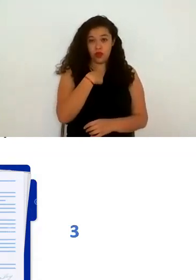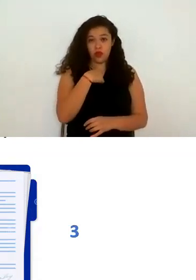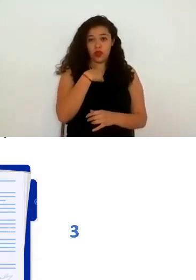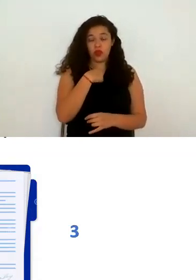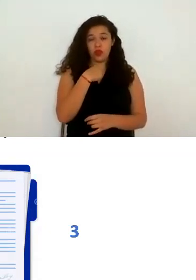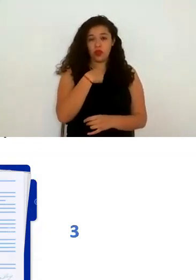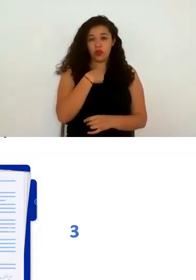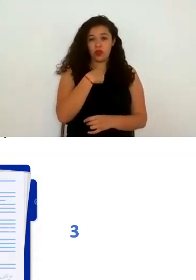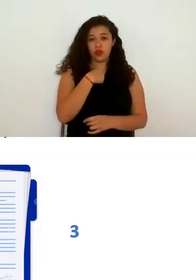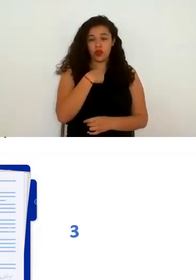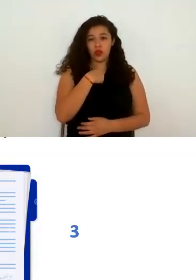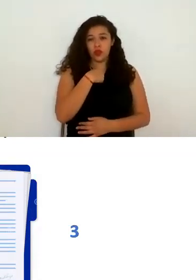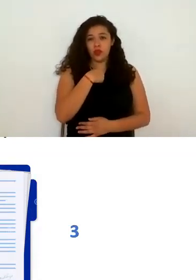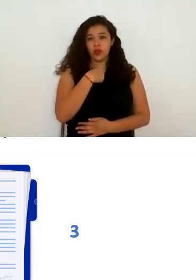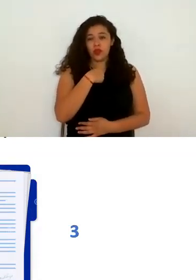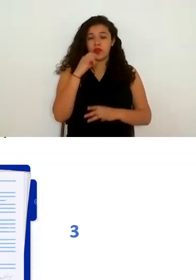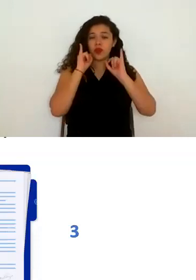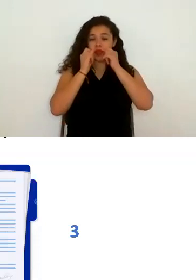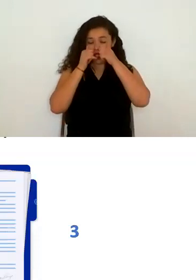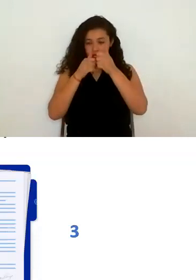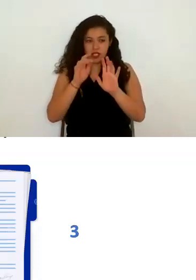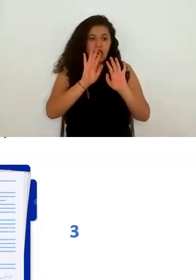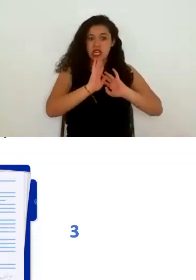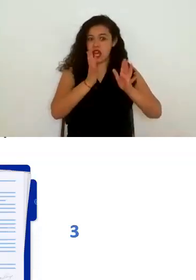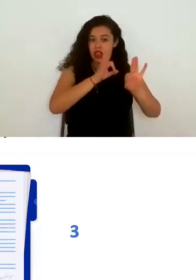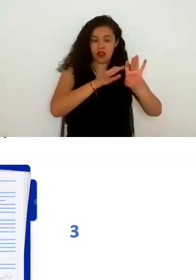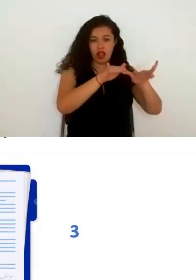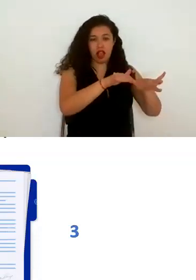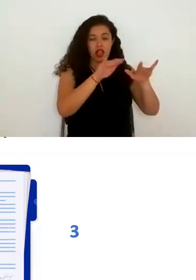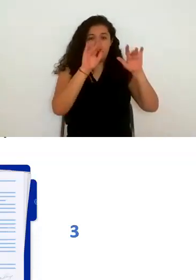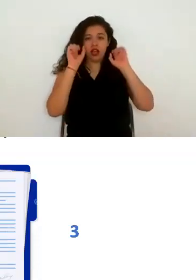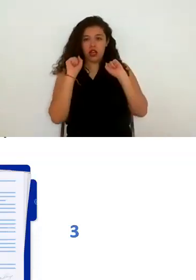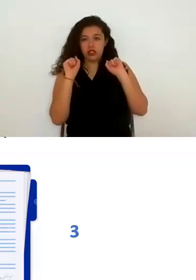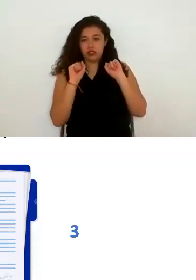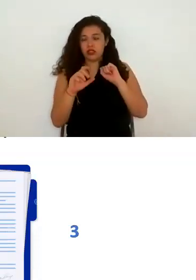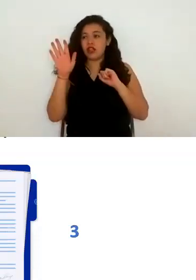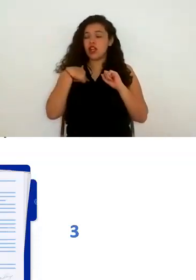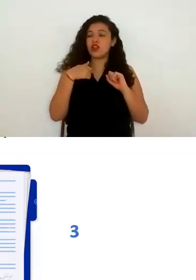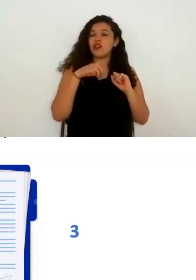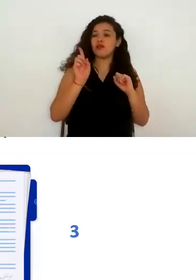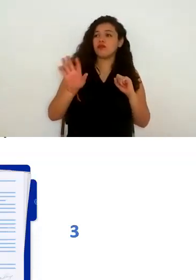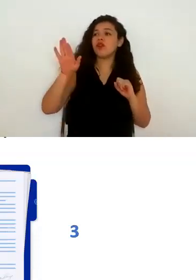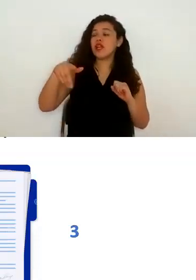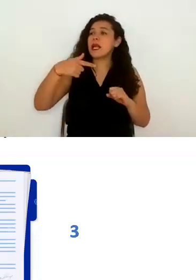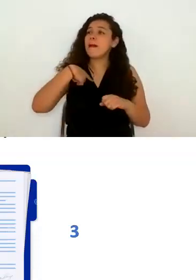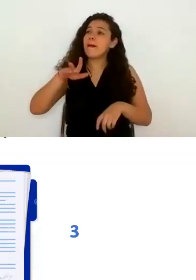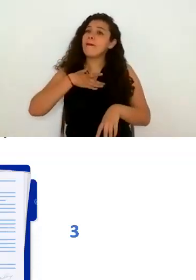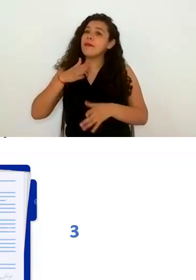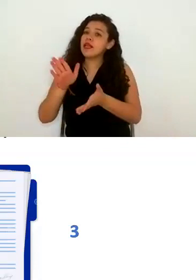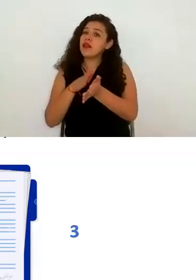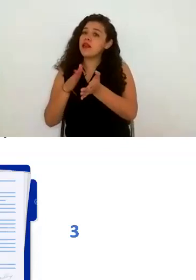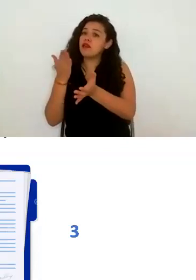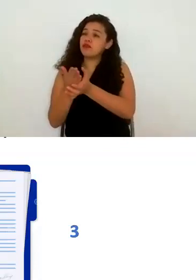Junta de Asistencia, yo puedo acudir y solicitar la revisión de mi expediente laboral porque yo soy